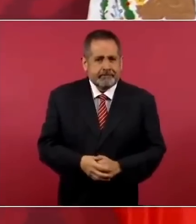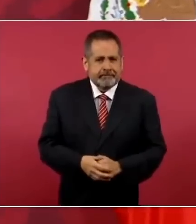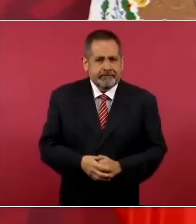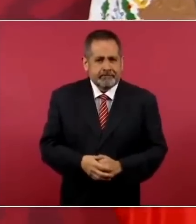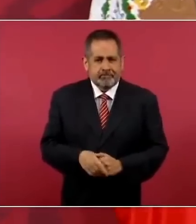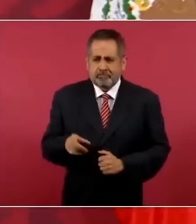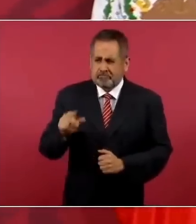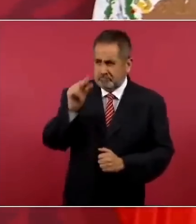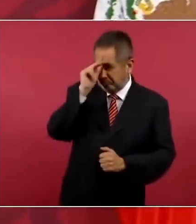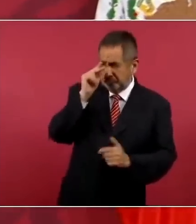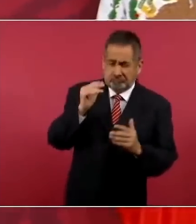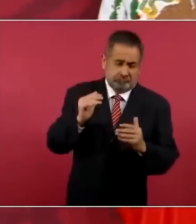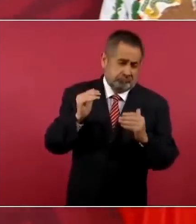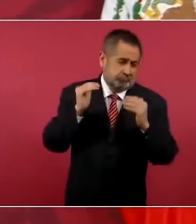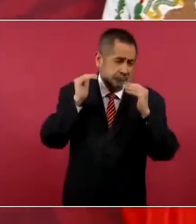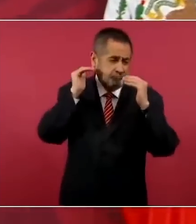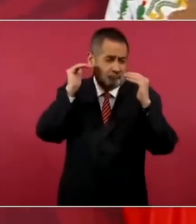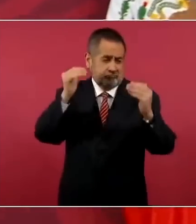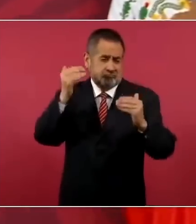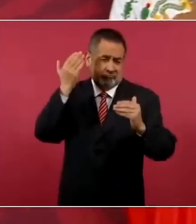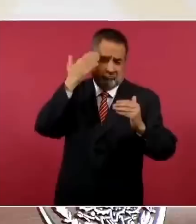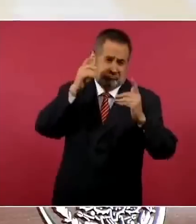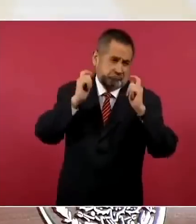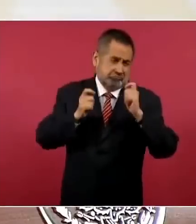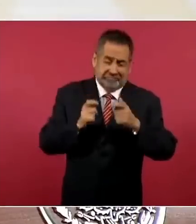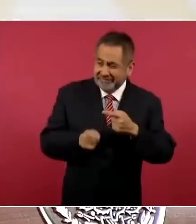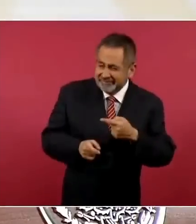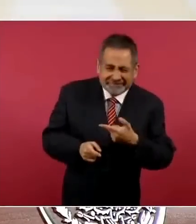técnico de altos vuelos.